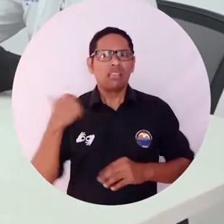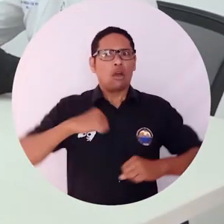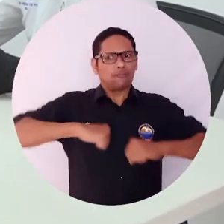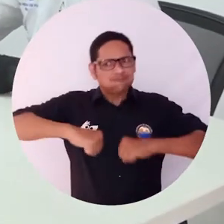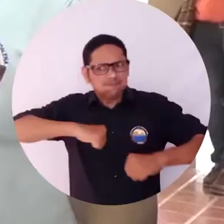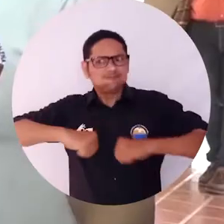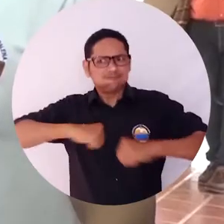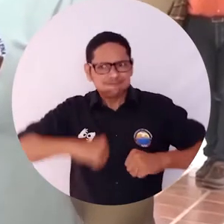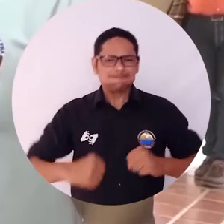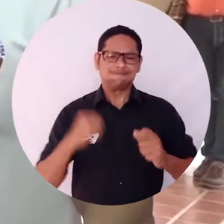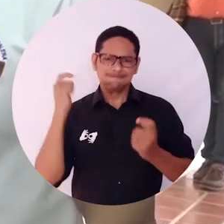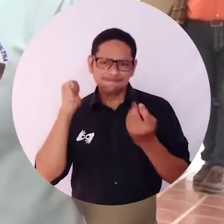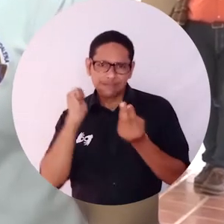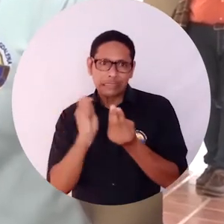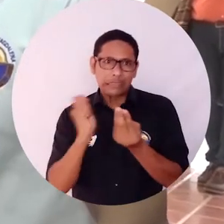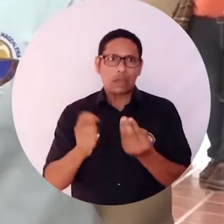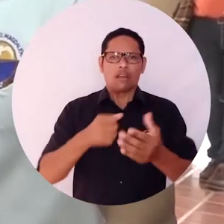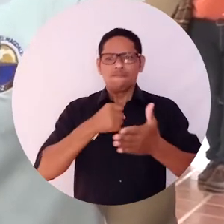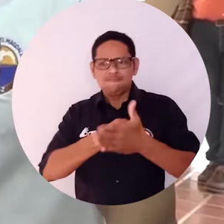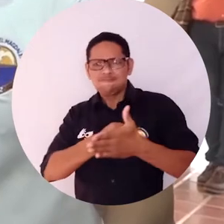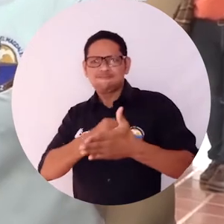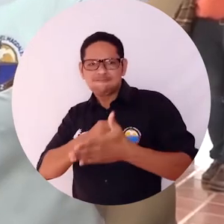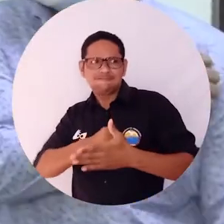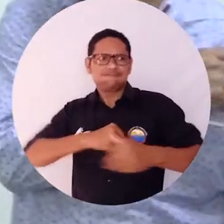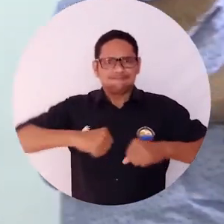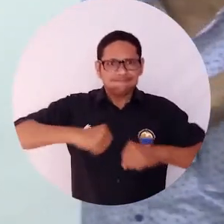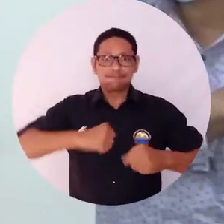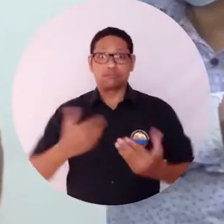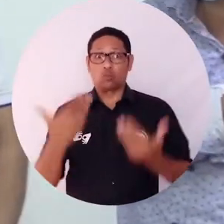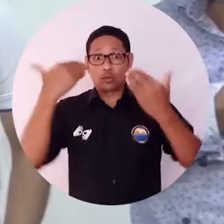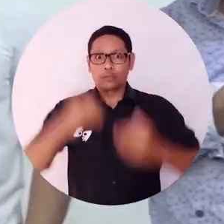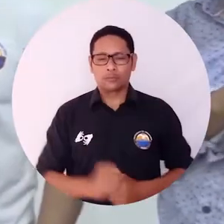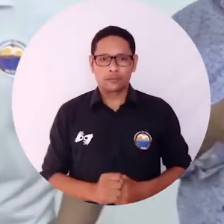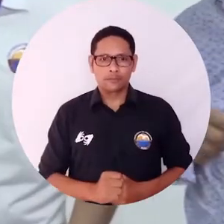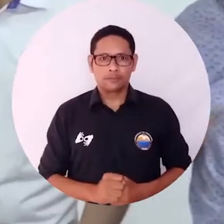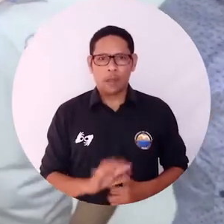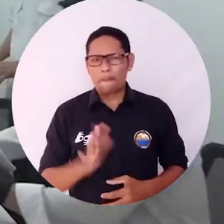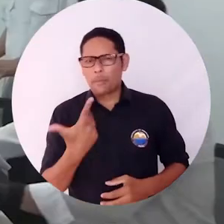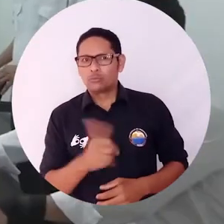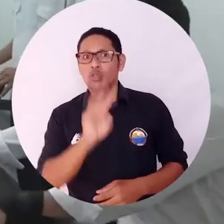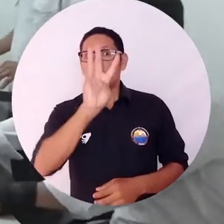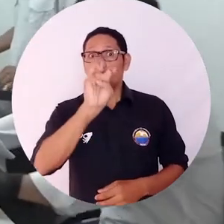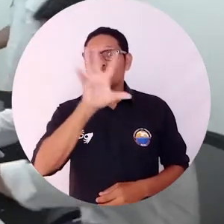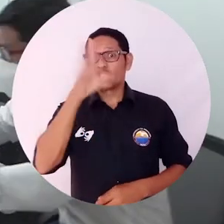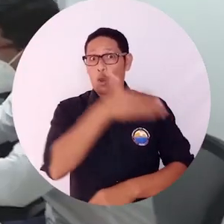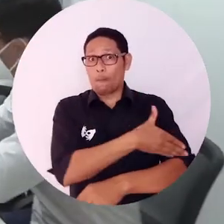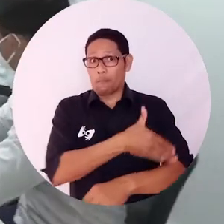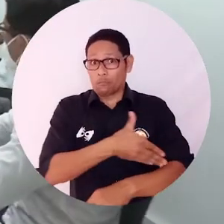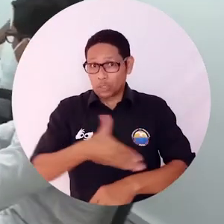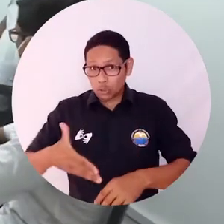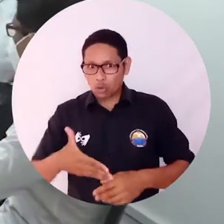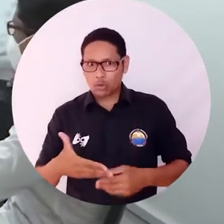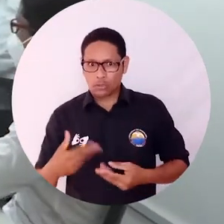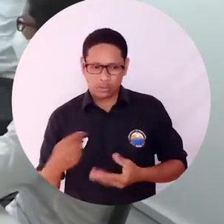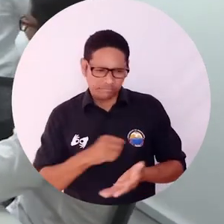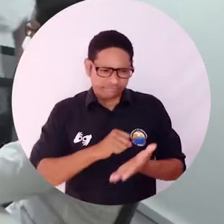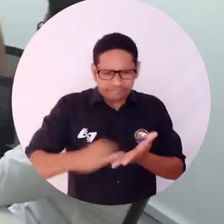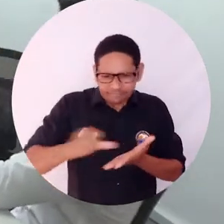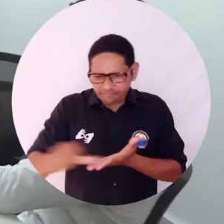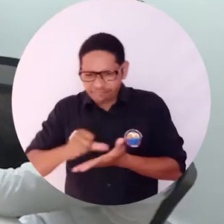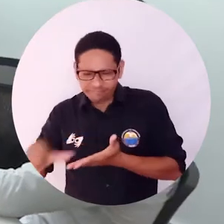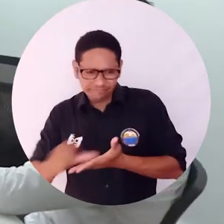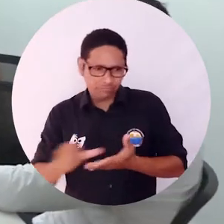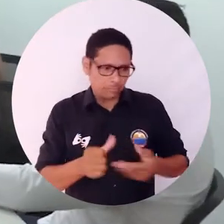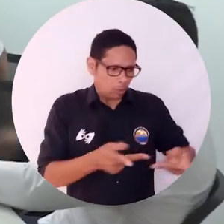esta universidad. Con una inversión cercana a los 85 millones de pesos, se determinó un espacio con puestos de trabajo para